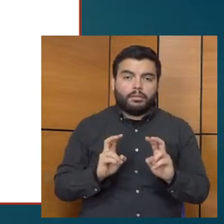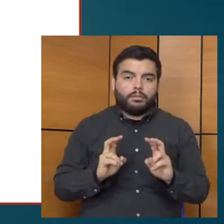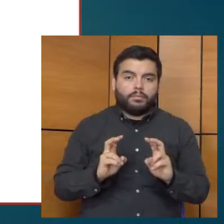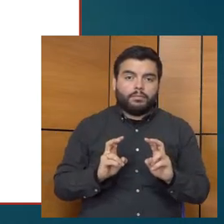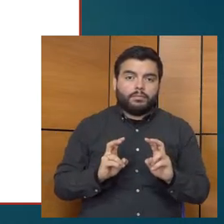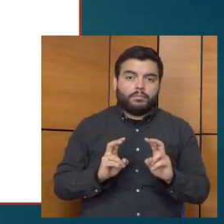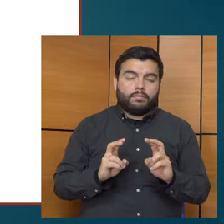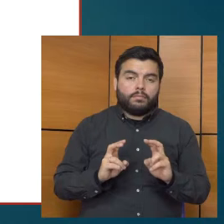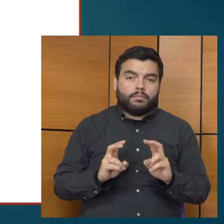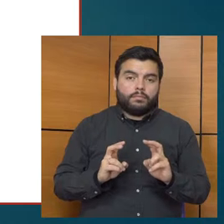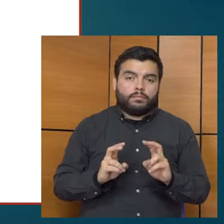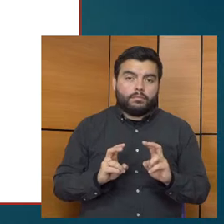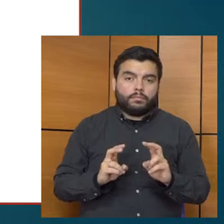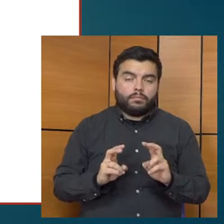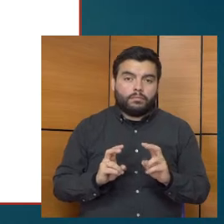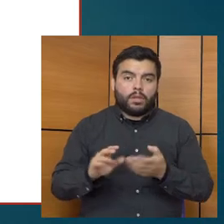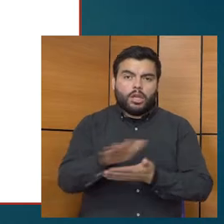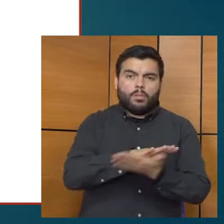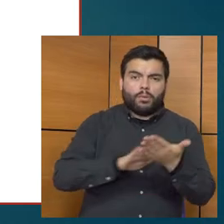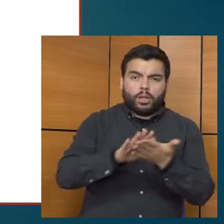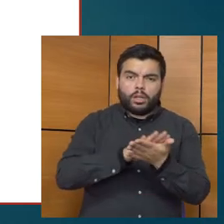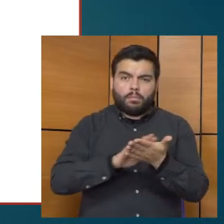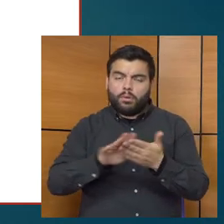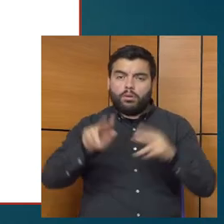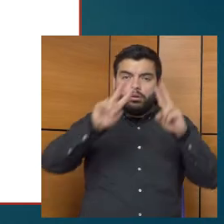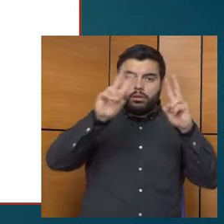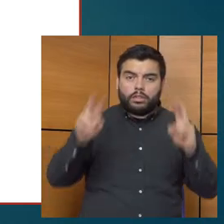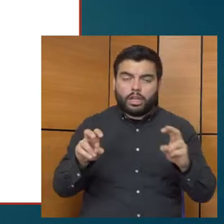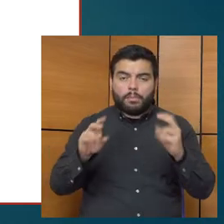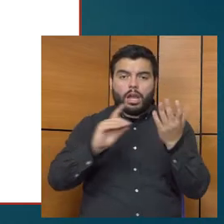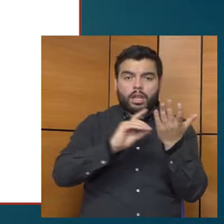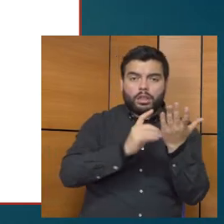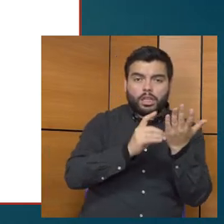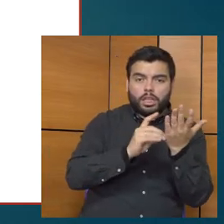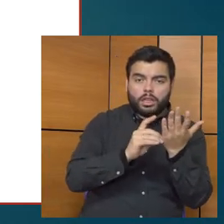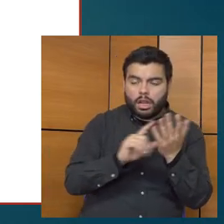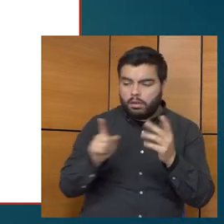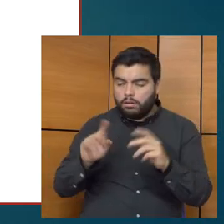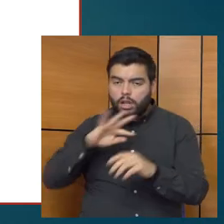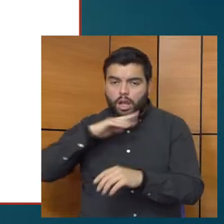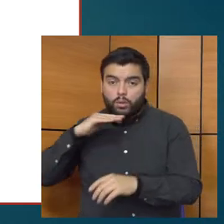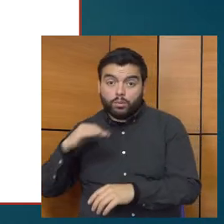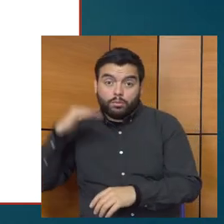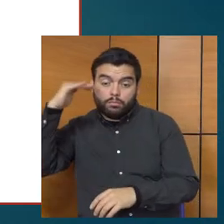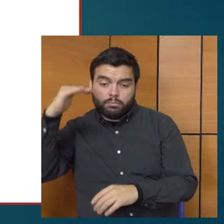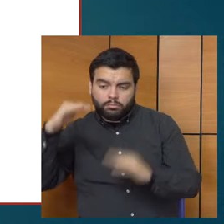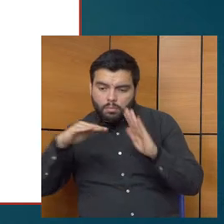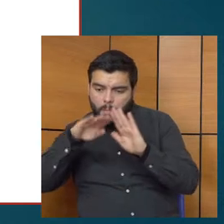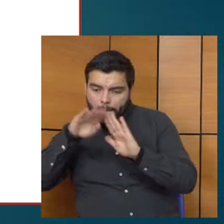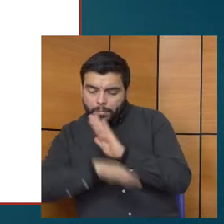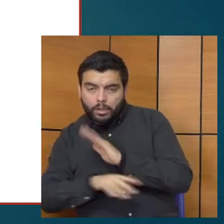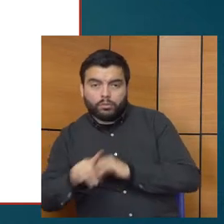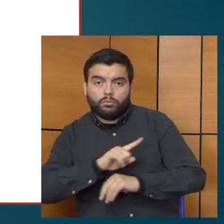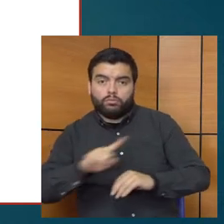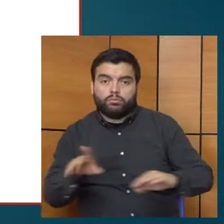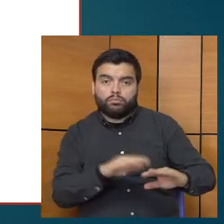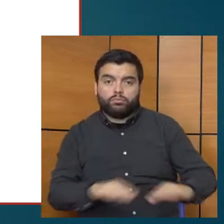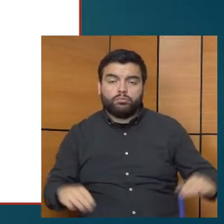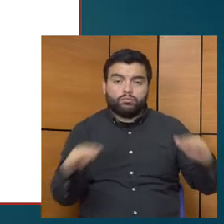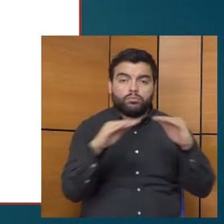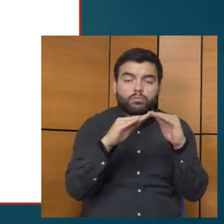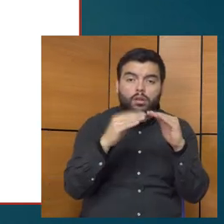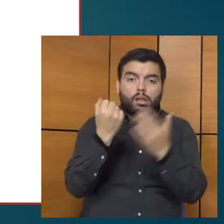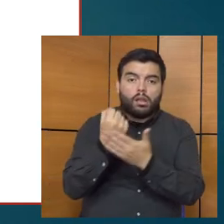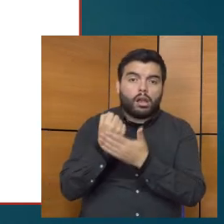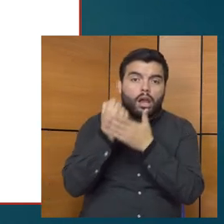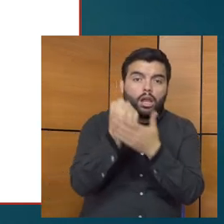que no haya esa brecha digital entre las personas mayores en Chile, ¿no? Y ese tipo de estudios ayudan,